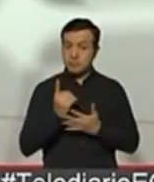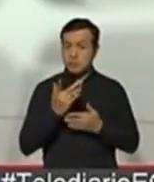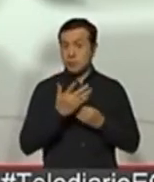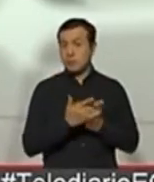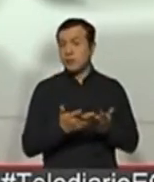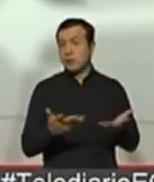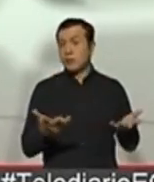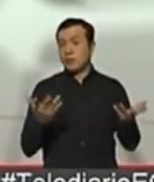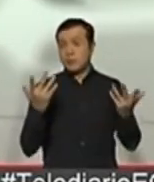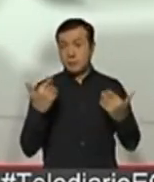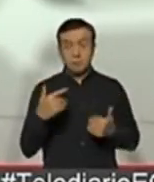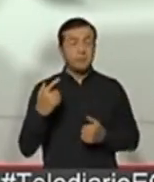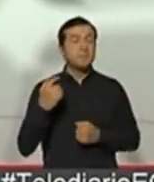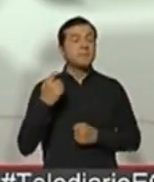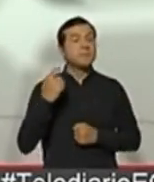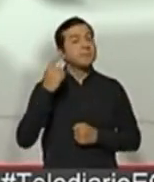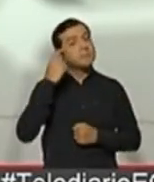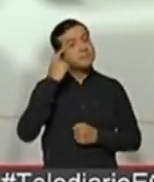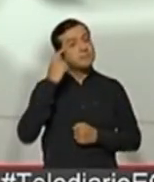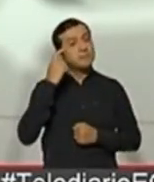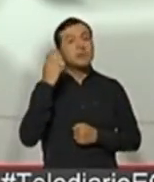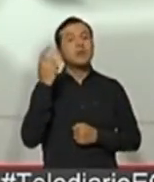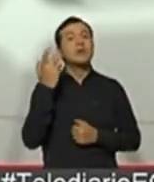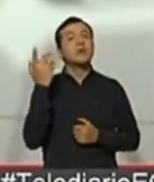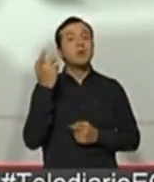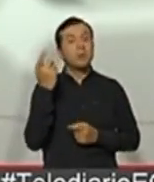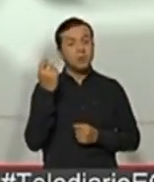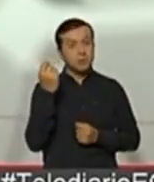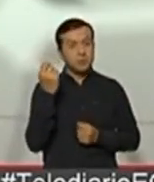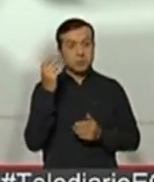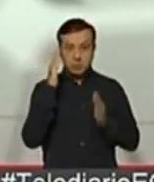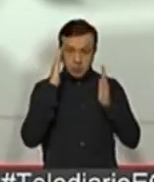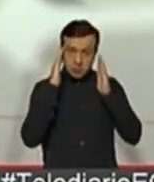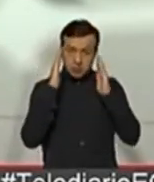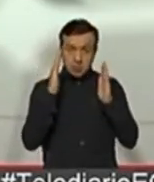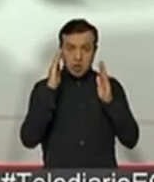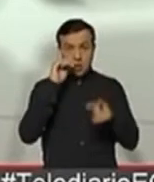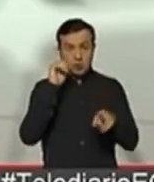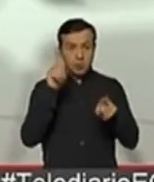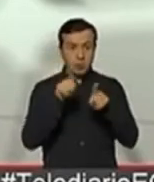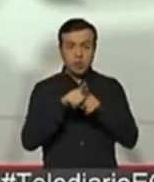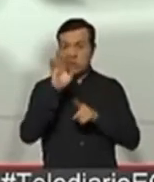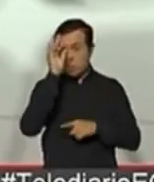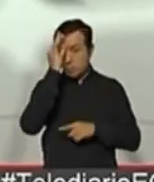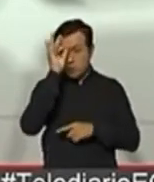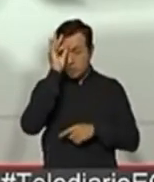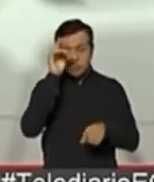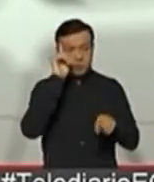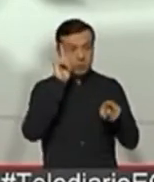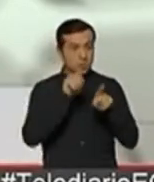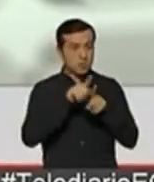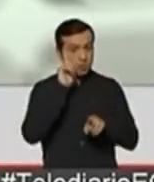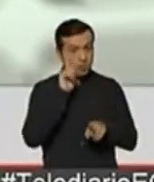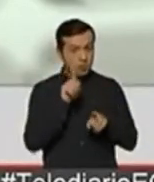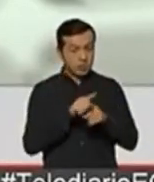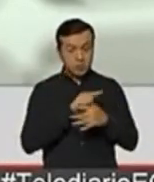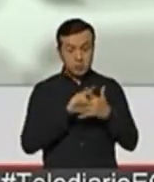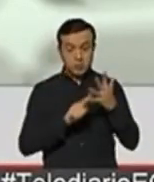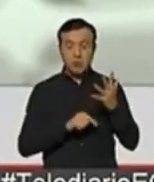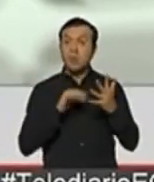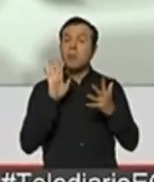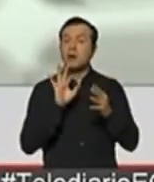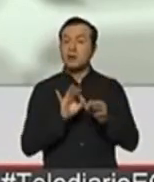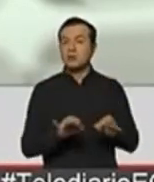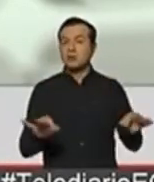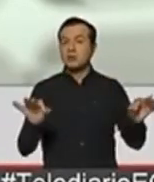sentido, canalizar recursos en el marco de lo que establece los Acuerdos de París, que uno de los temas más